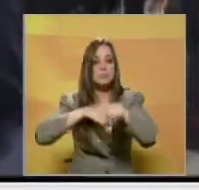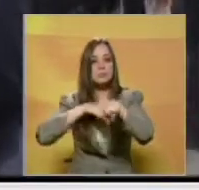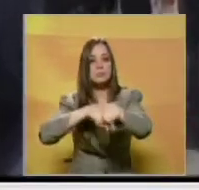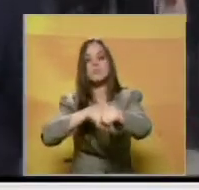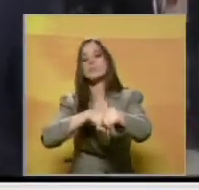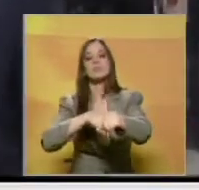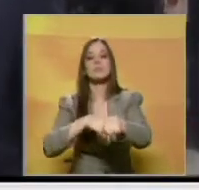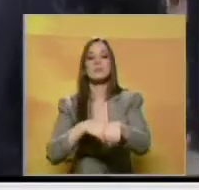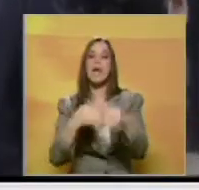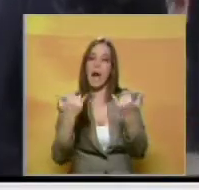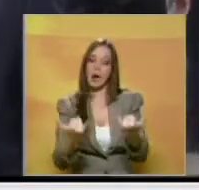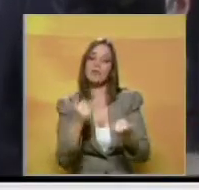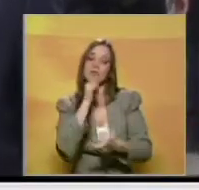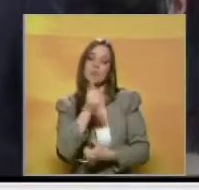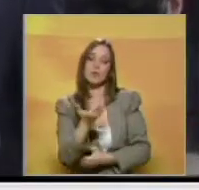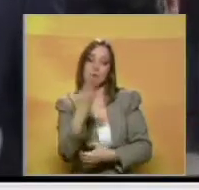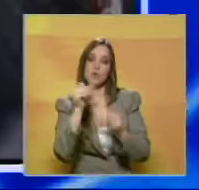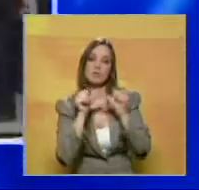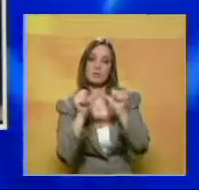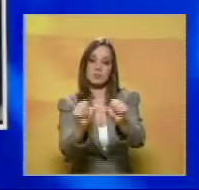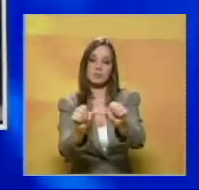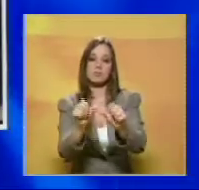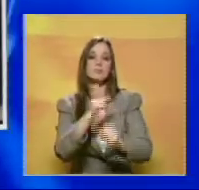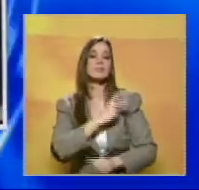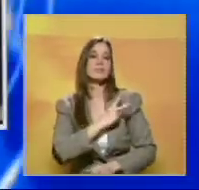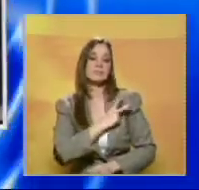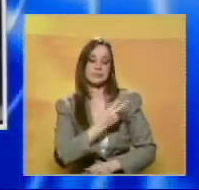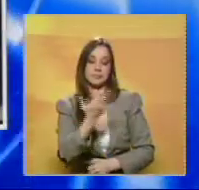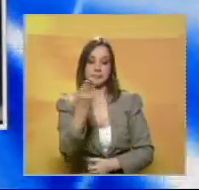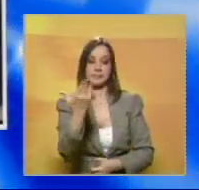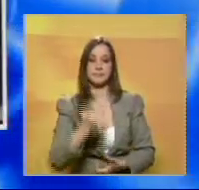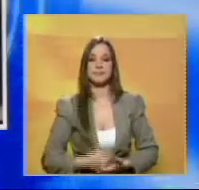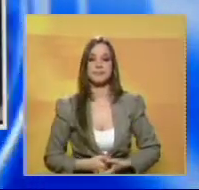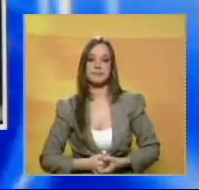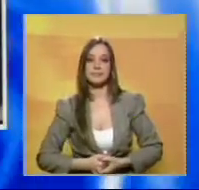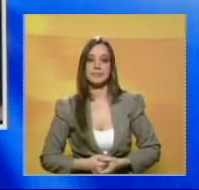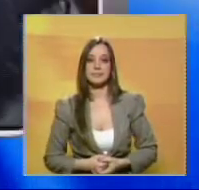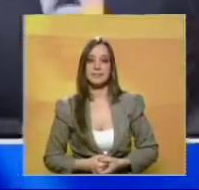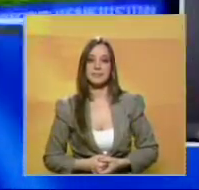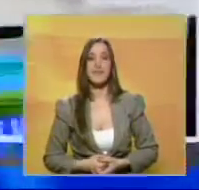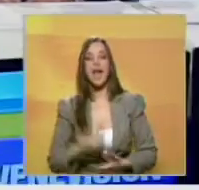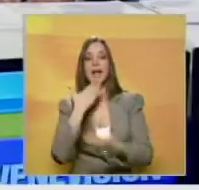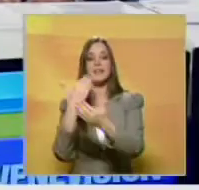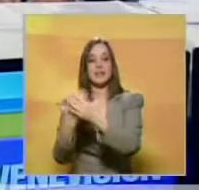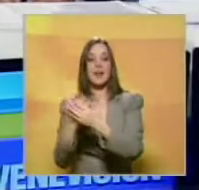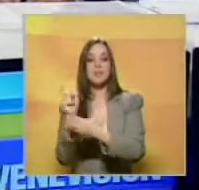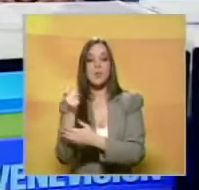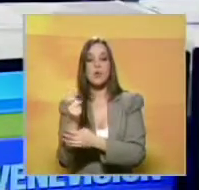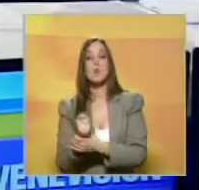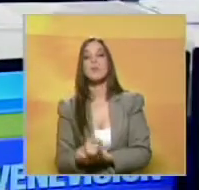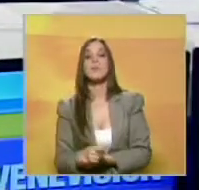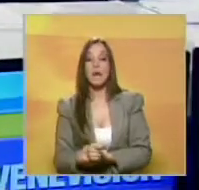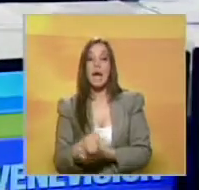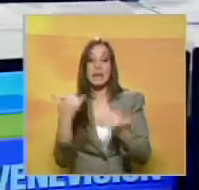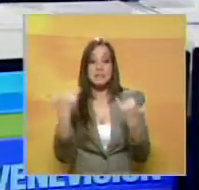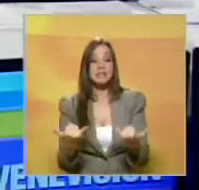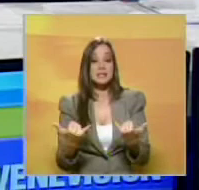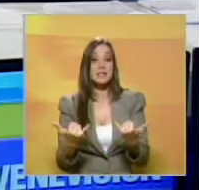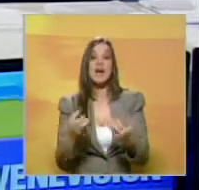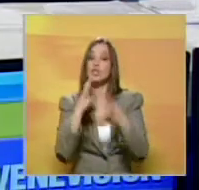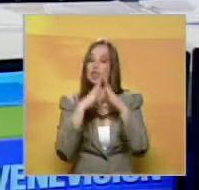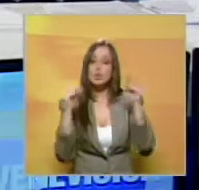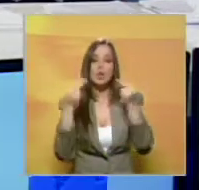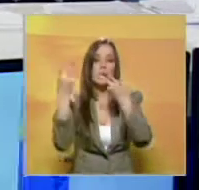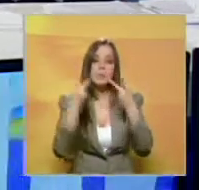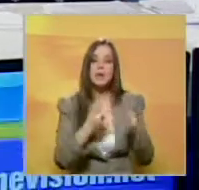manifestantes. Es nuestro informe hasta ahora. Continúen con más de la emisión meridiana de su noticiero Venevisión. Gracias, Gustavo, por este reporte, amigos. Desde ya todos invitados.